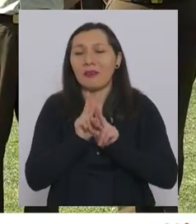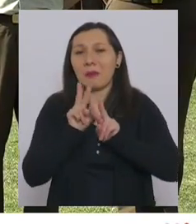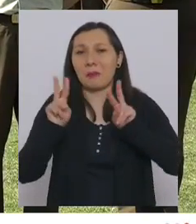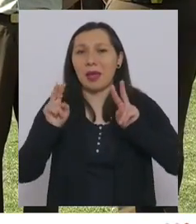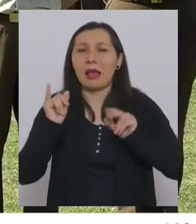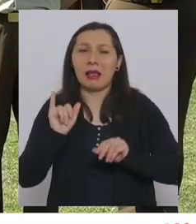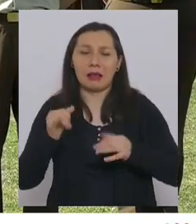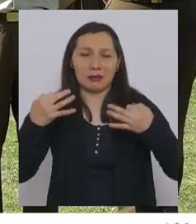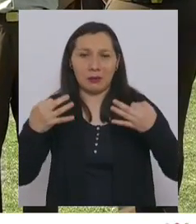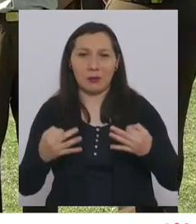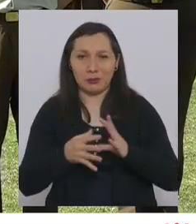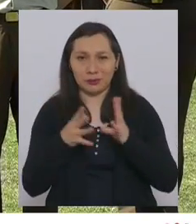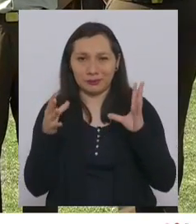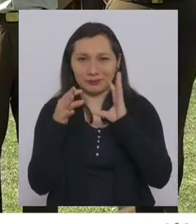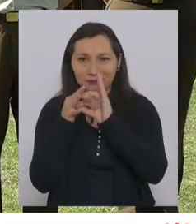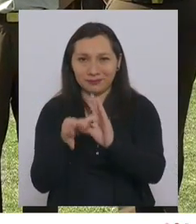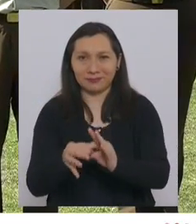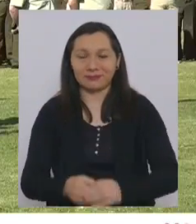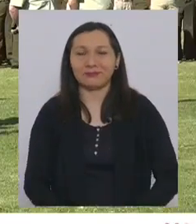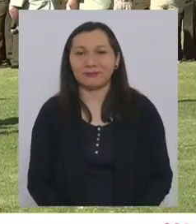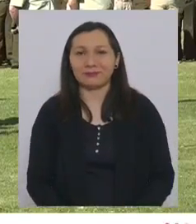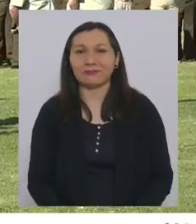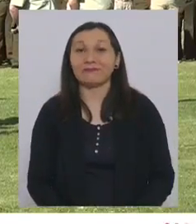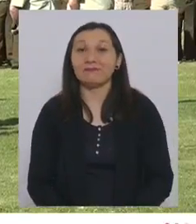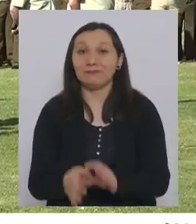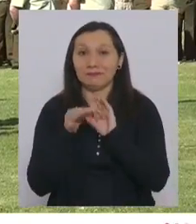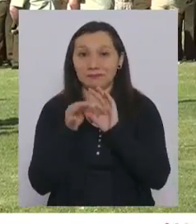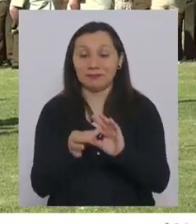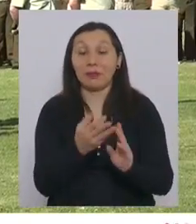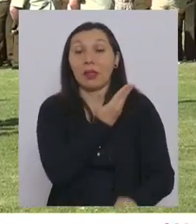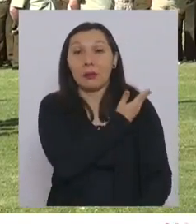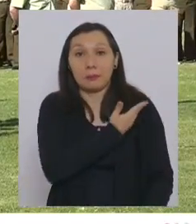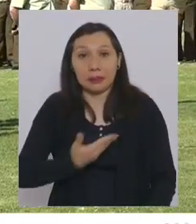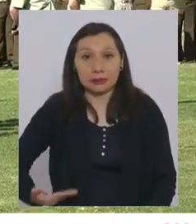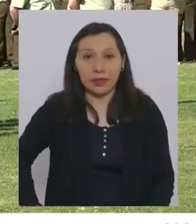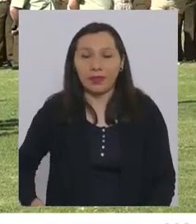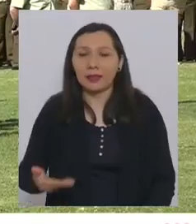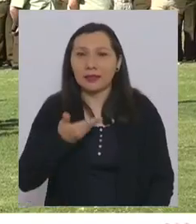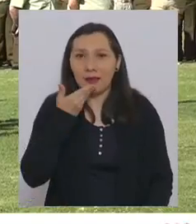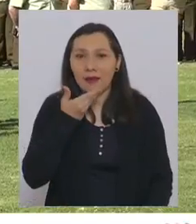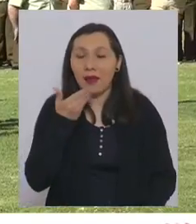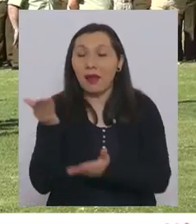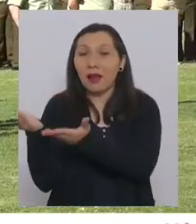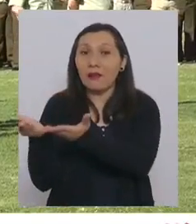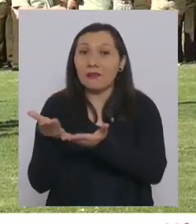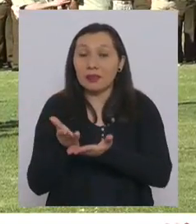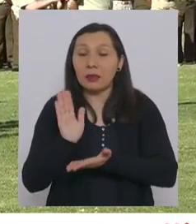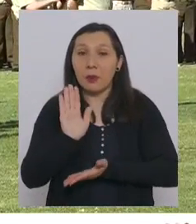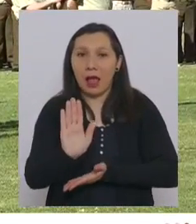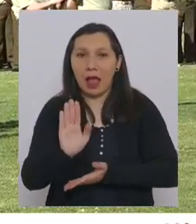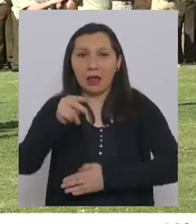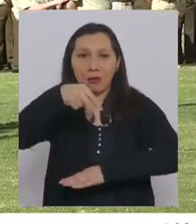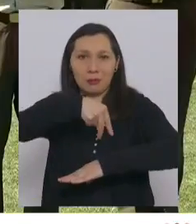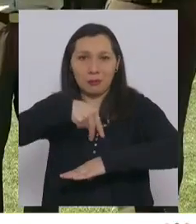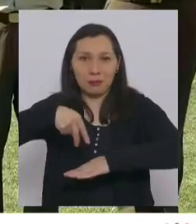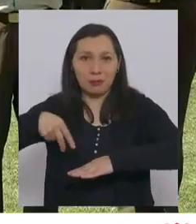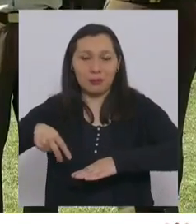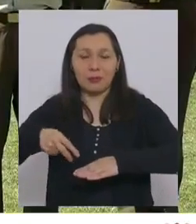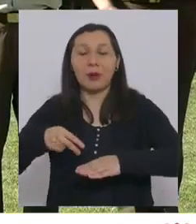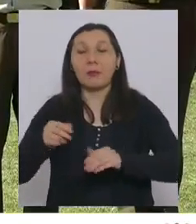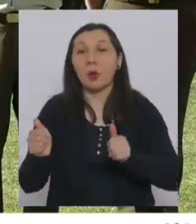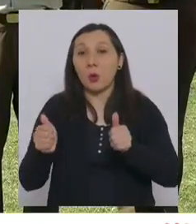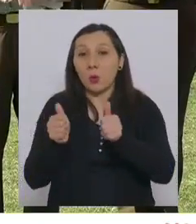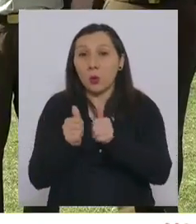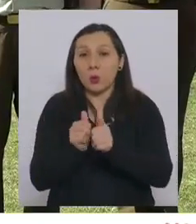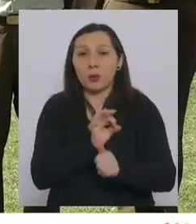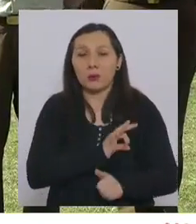con seguridad. Muchas gracias. Muchas gracias, presidente, por sus palabras. Lo invitamos a permanecer. Curso a este proyecto de ley